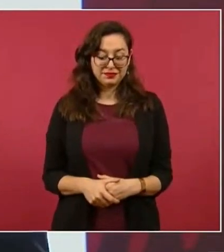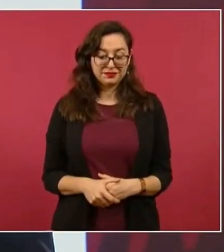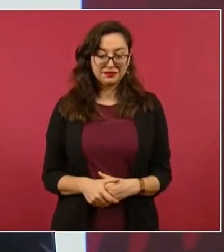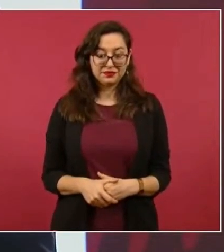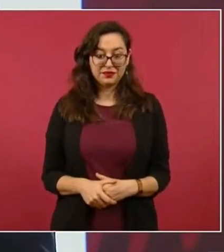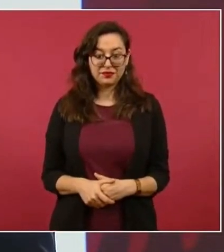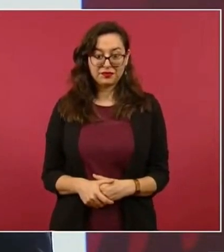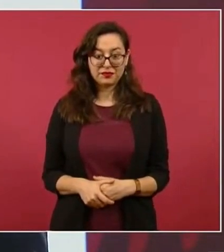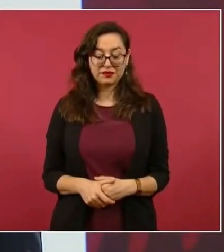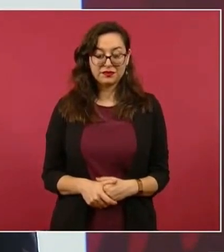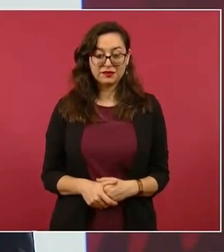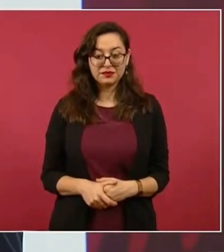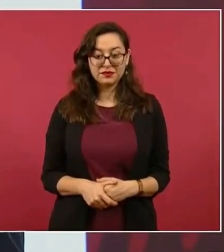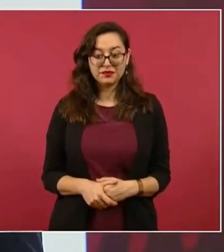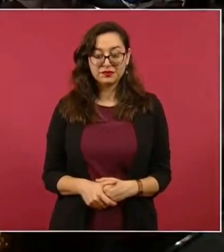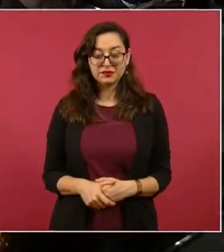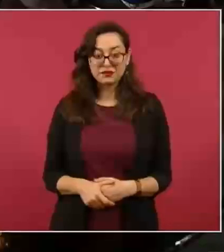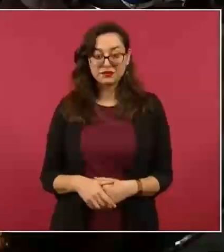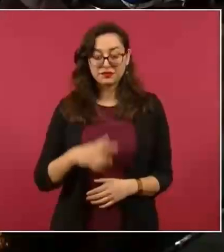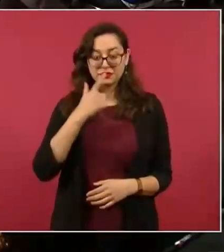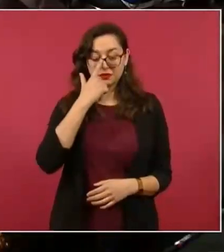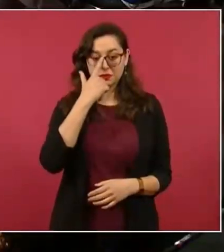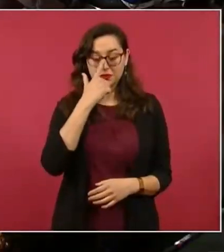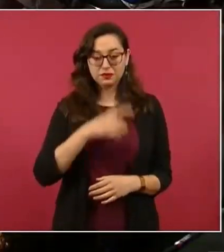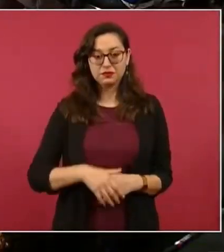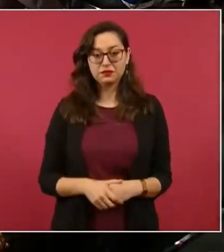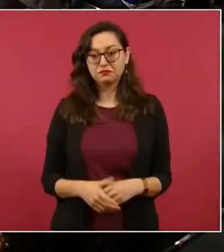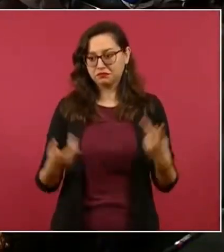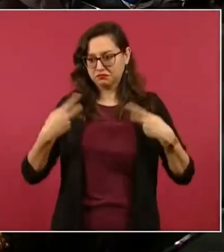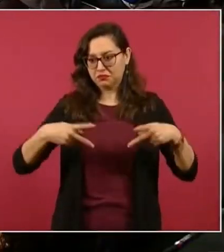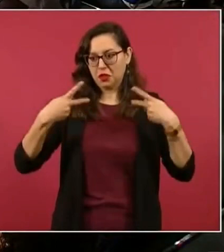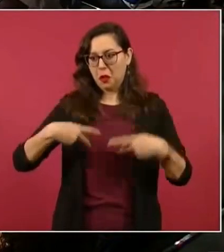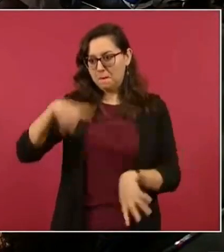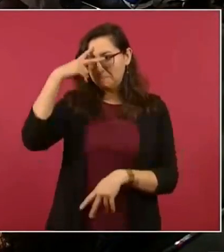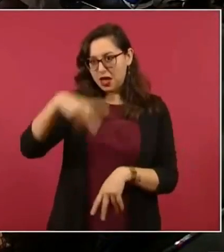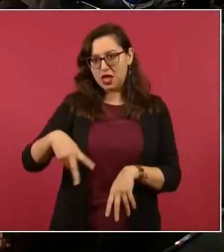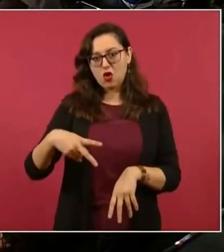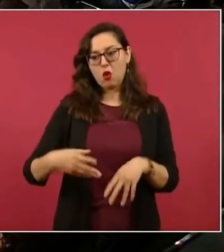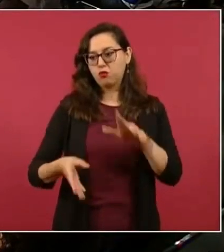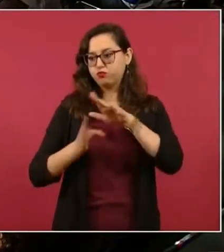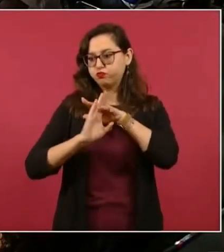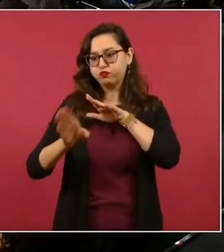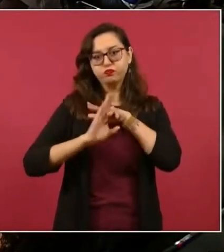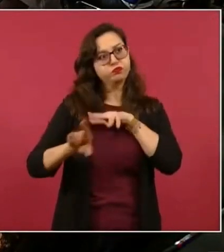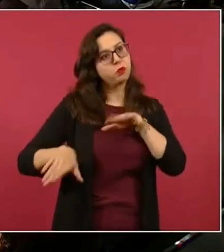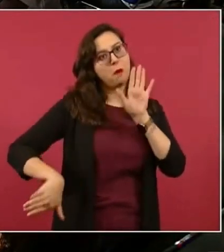vamos a protestar si maltratan a nuestros migrantes en Estados Unidos